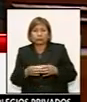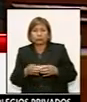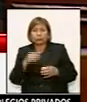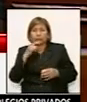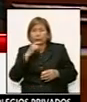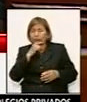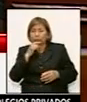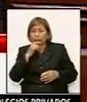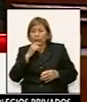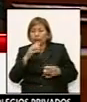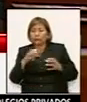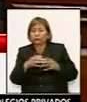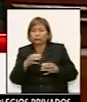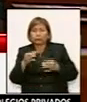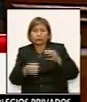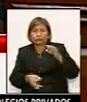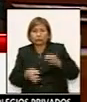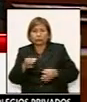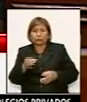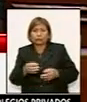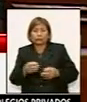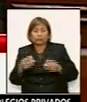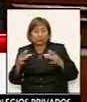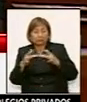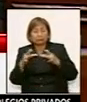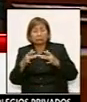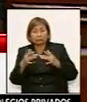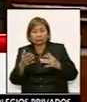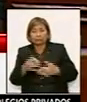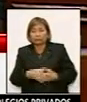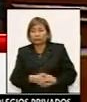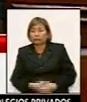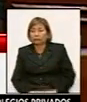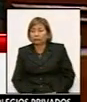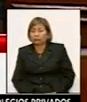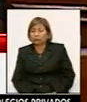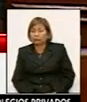mujer y la Comisión de Justicia, pues guardan relación.